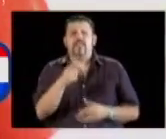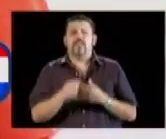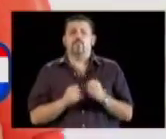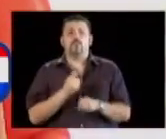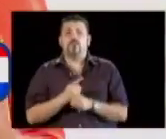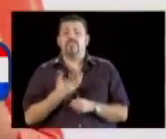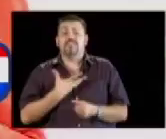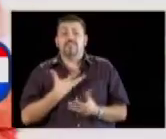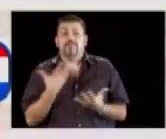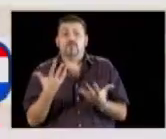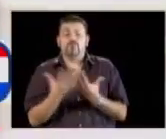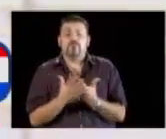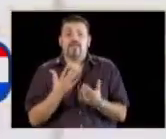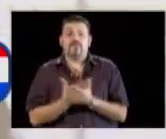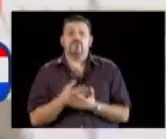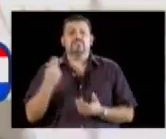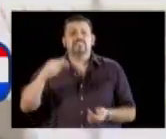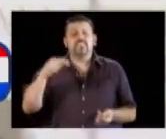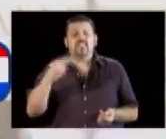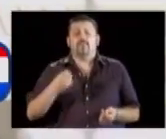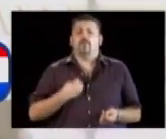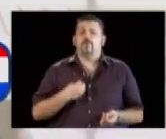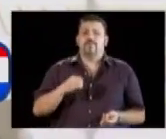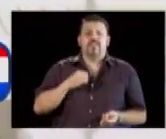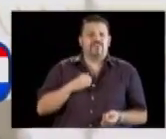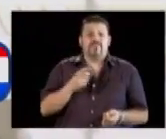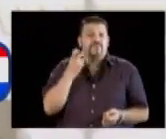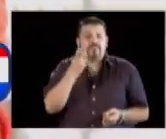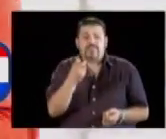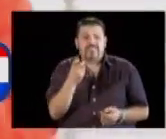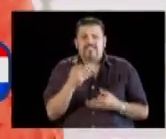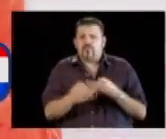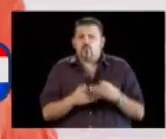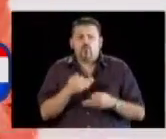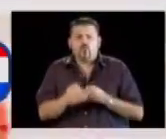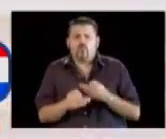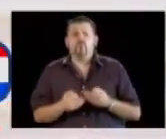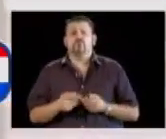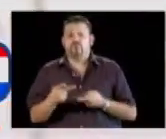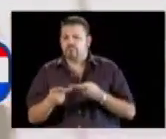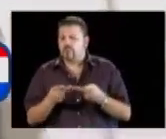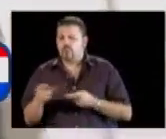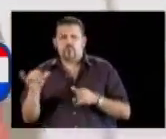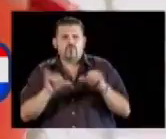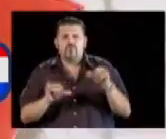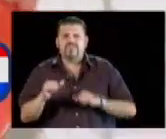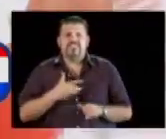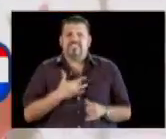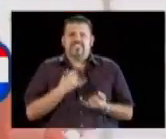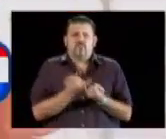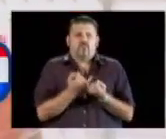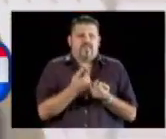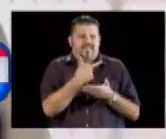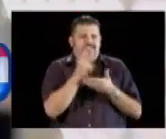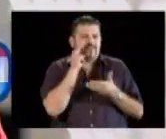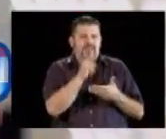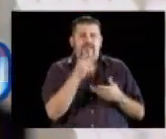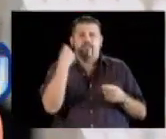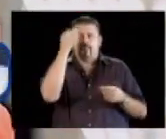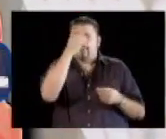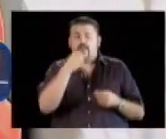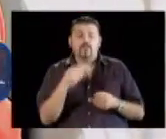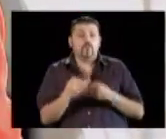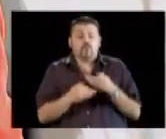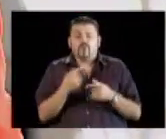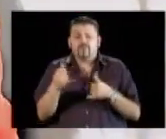OmniLife. OmniLife les da las herramientas, aquí están todos los productos nutricionales, ahora toda la línea de belleza que cada vez va a empezar a crecer, igual